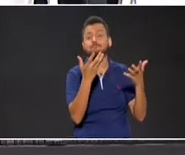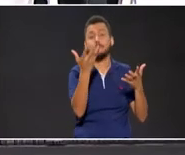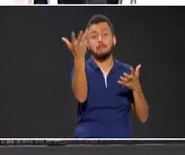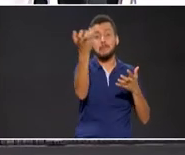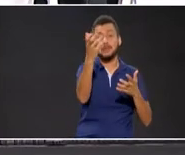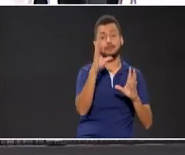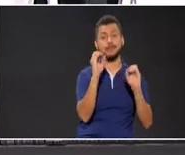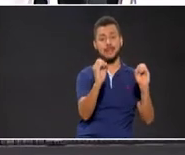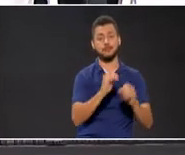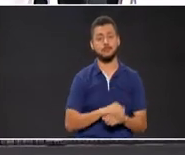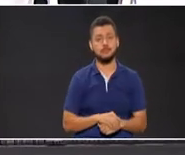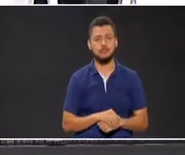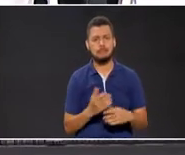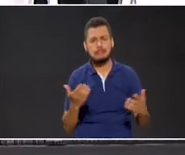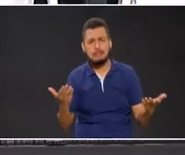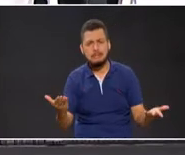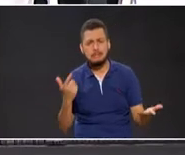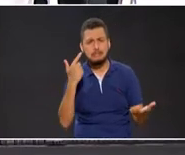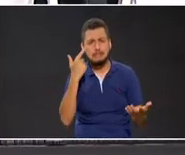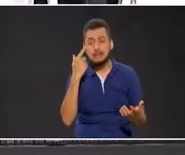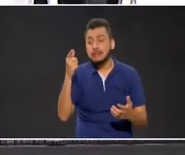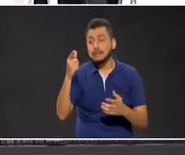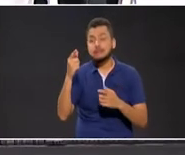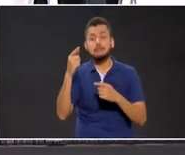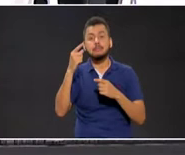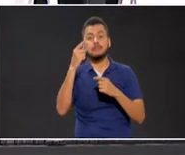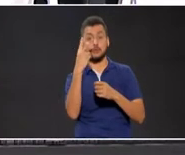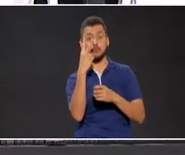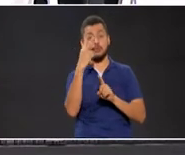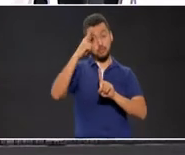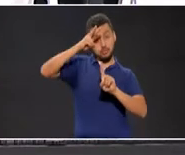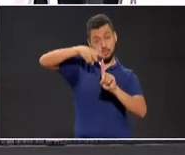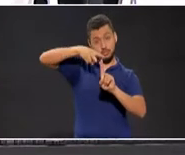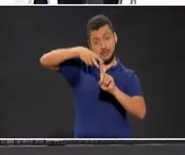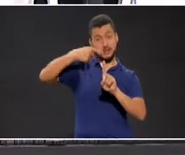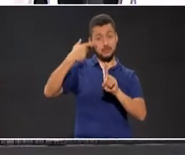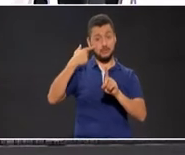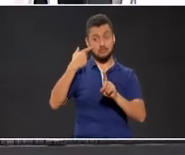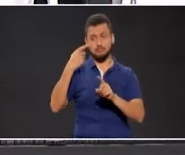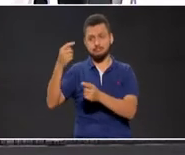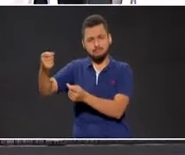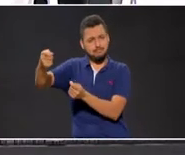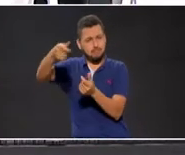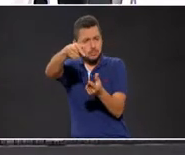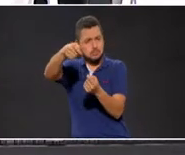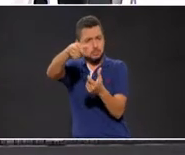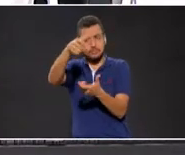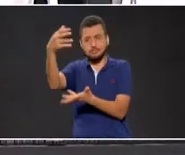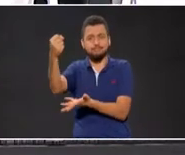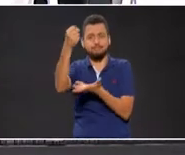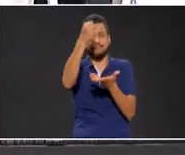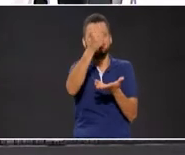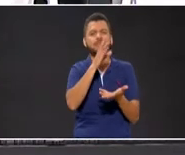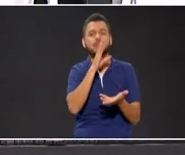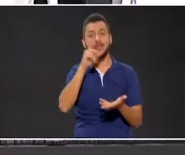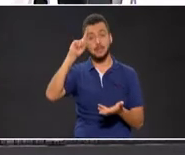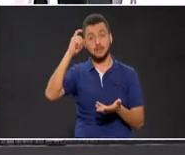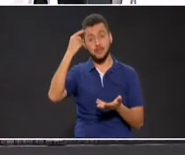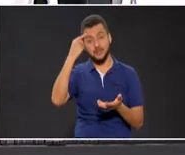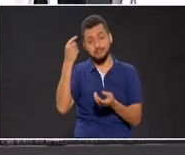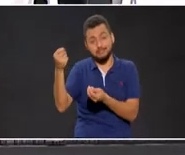meses hay que colocar por lo menos un salario mínimo cada dos meses para esta persona para estas personas para que puedan sobrevivir con sus familiares